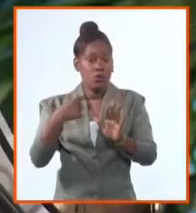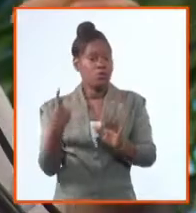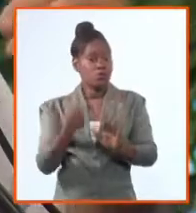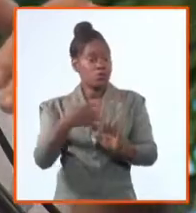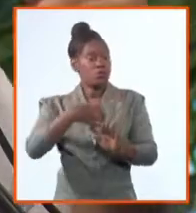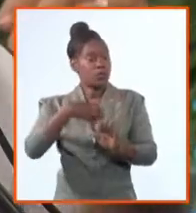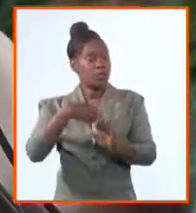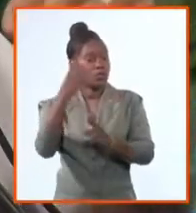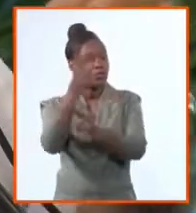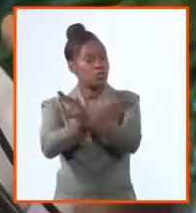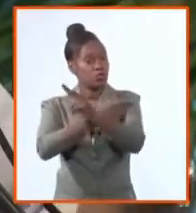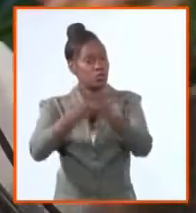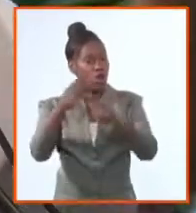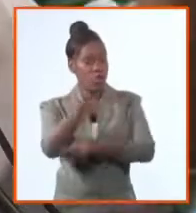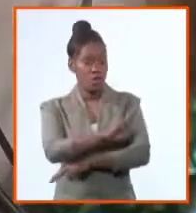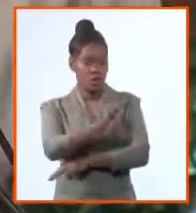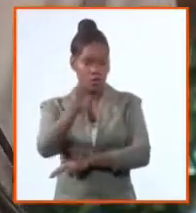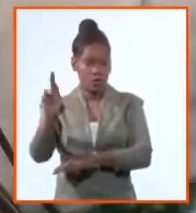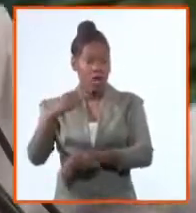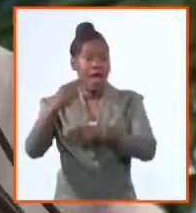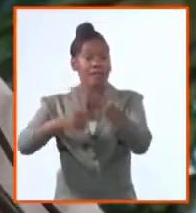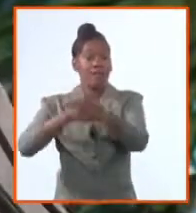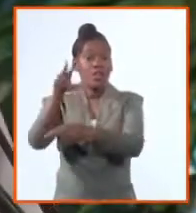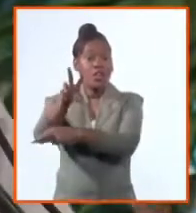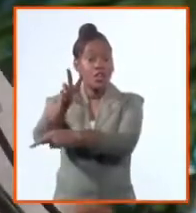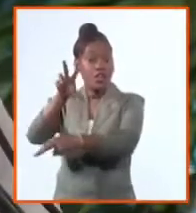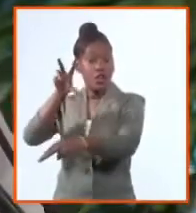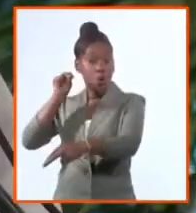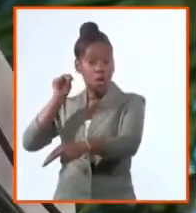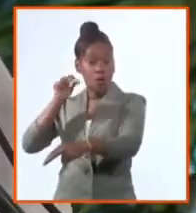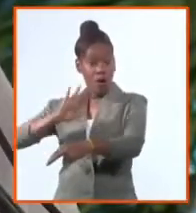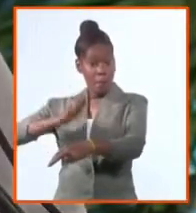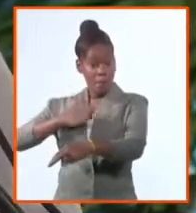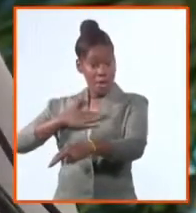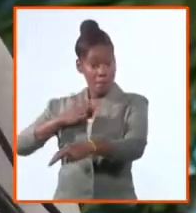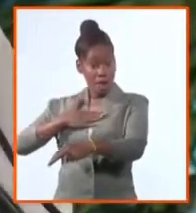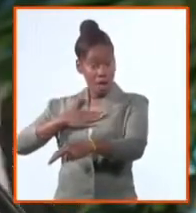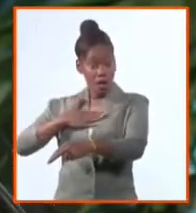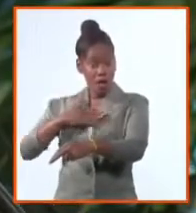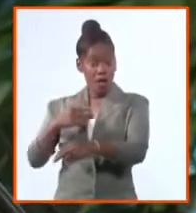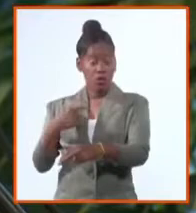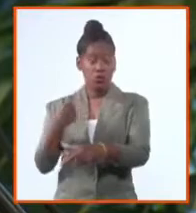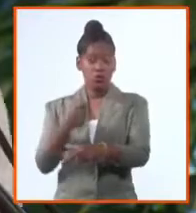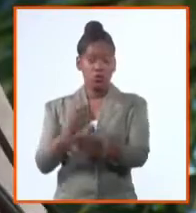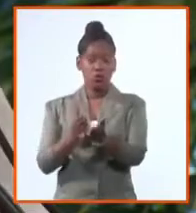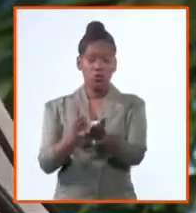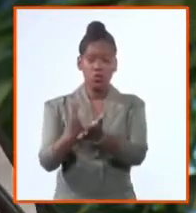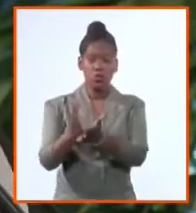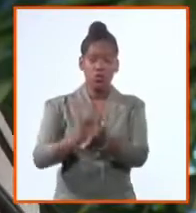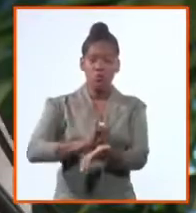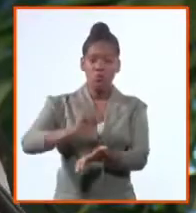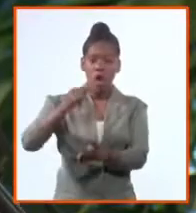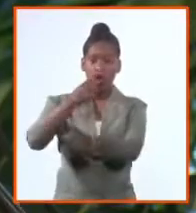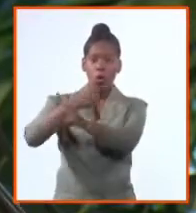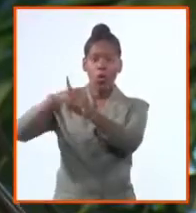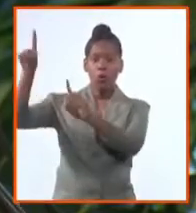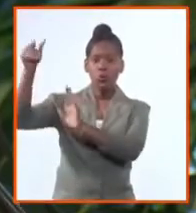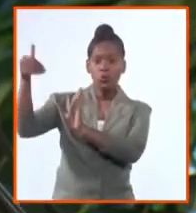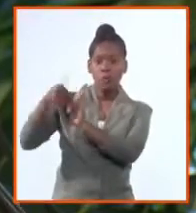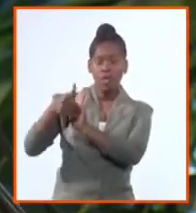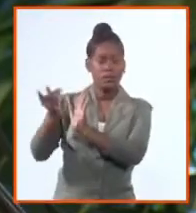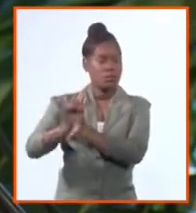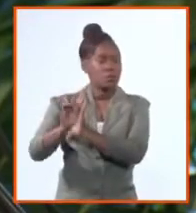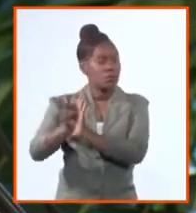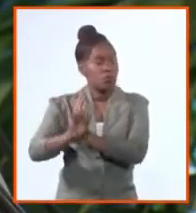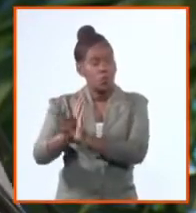de la revolución. Diría que hay que hacer una historia de la revolución. No podemos seguir con que nos hagan la historia de la revolución, que es